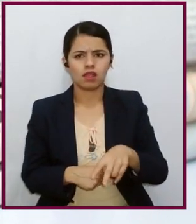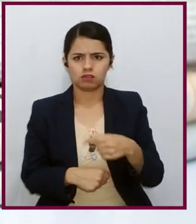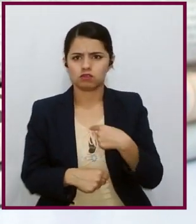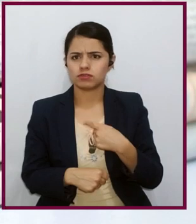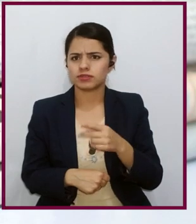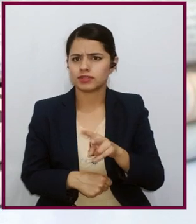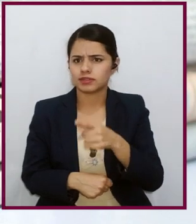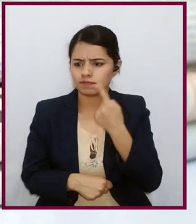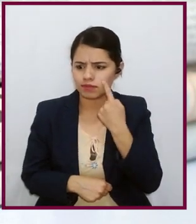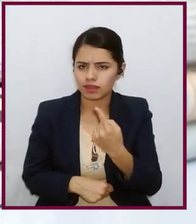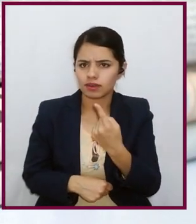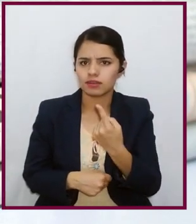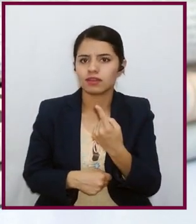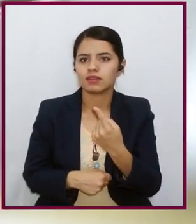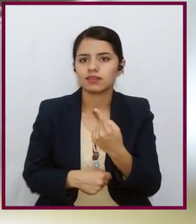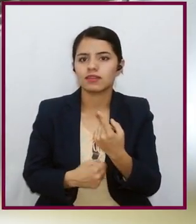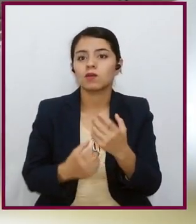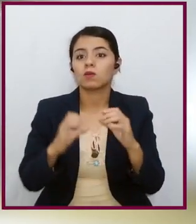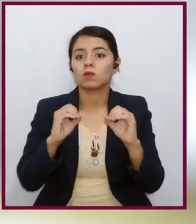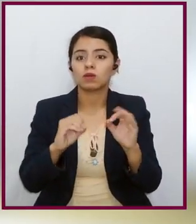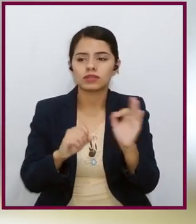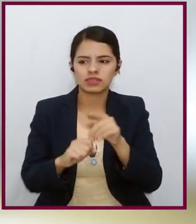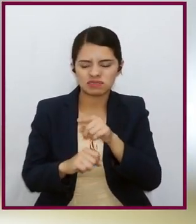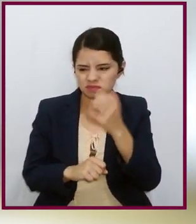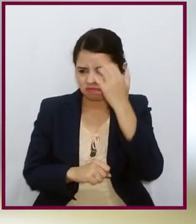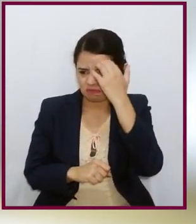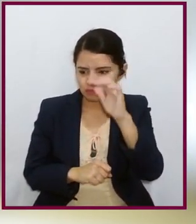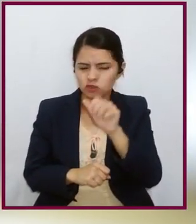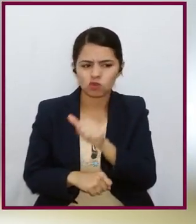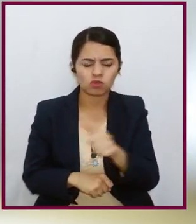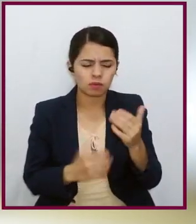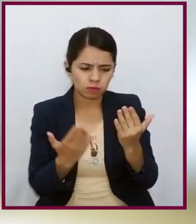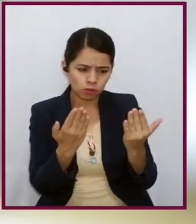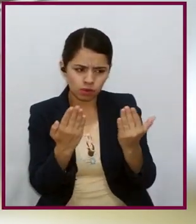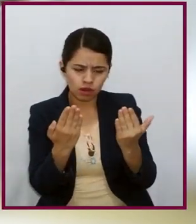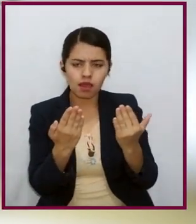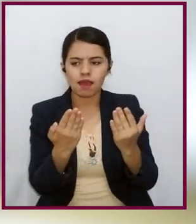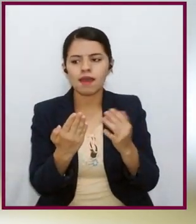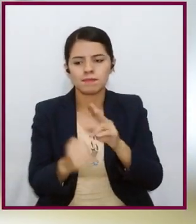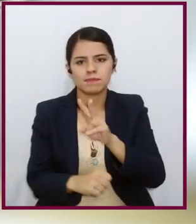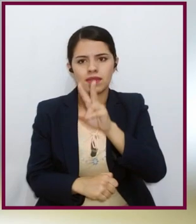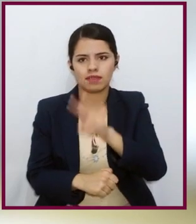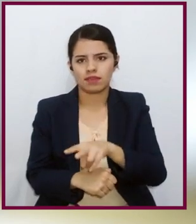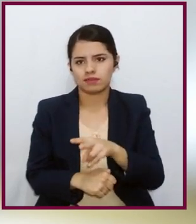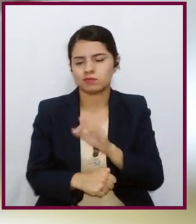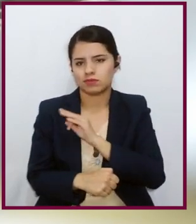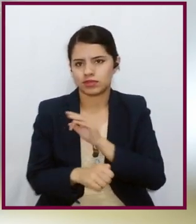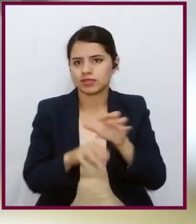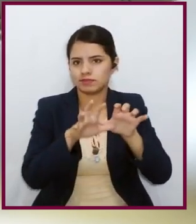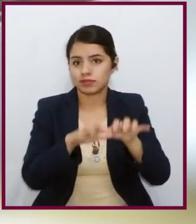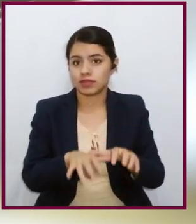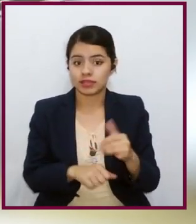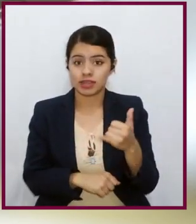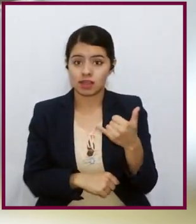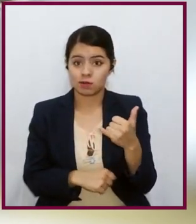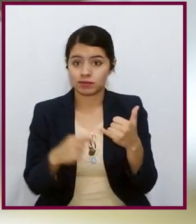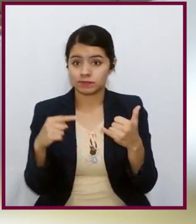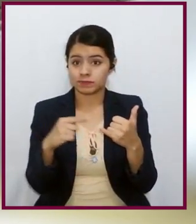un tono muy cálido y cercano a esa infografía, que no aparezca muy acartonada y muy formal, que la infografía te explica algo de una manera